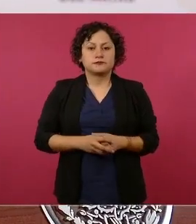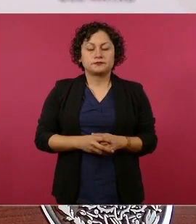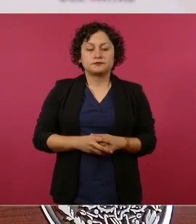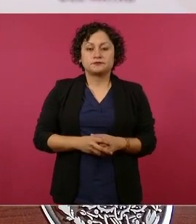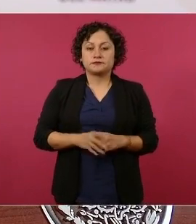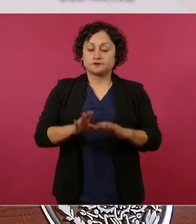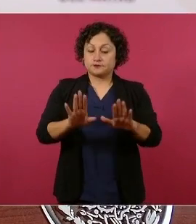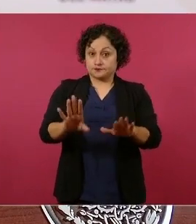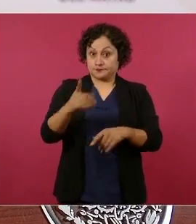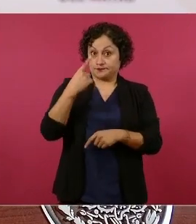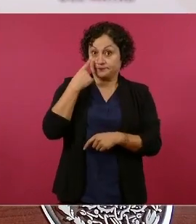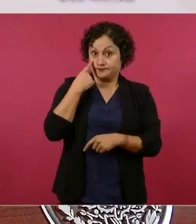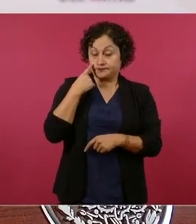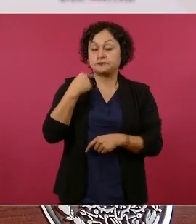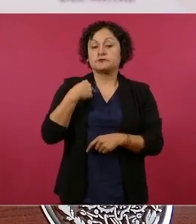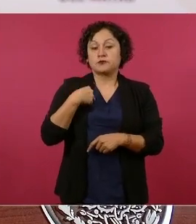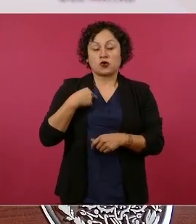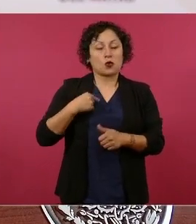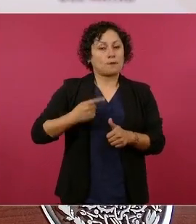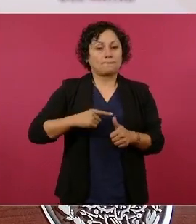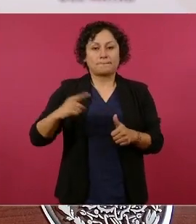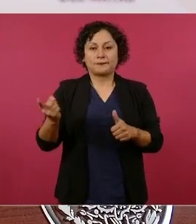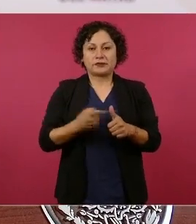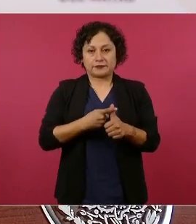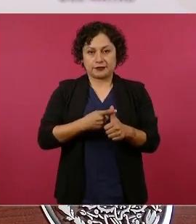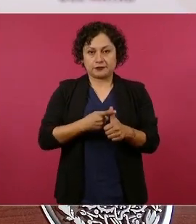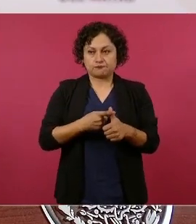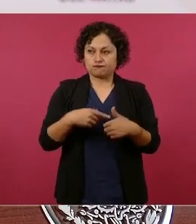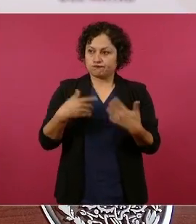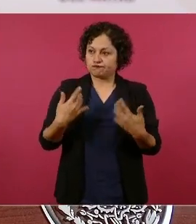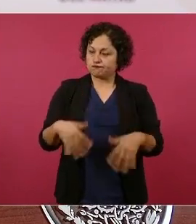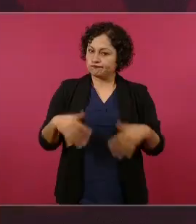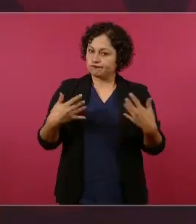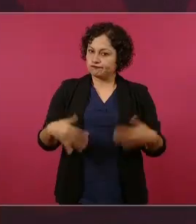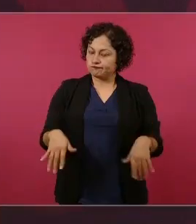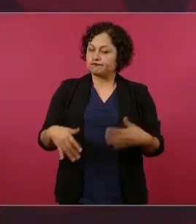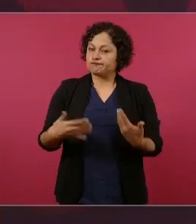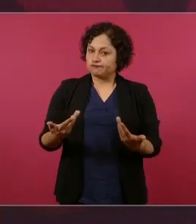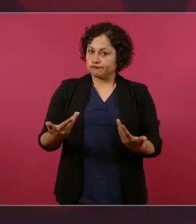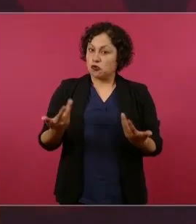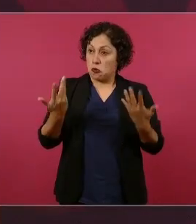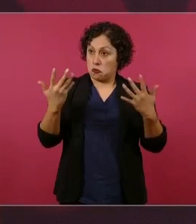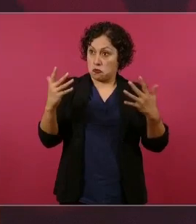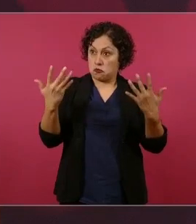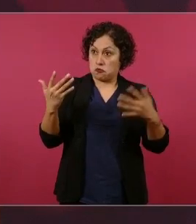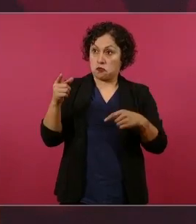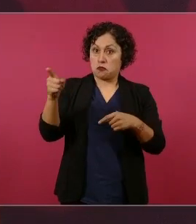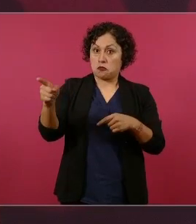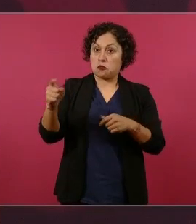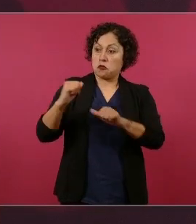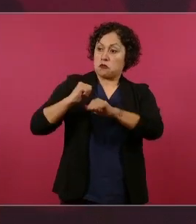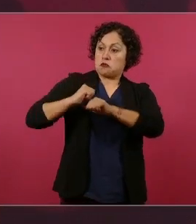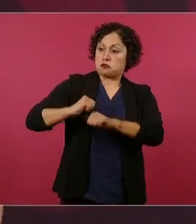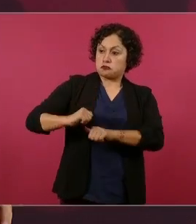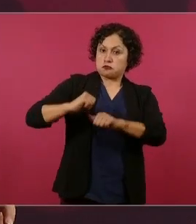son muy buenos los nombramientos que se hicieron ayer.